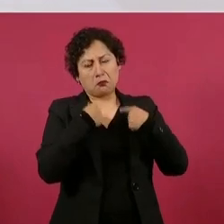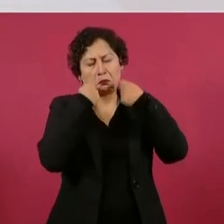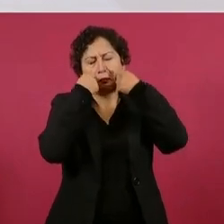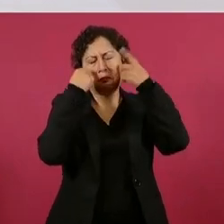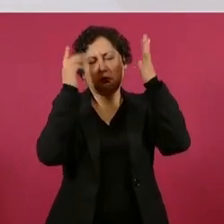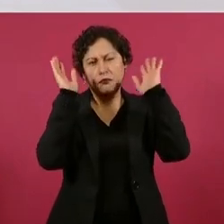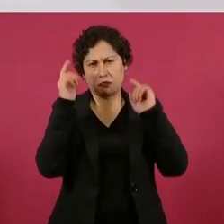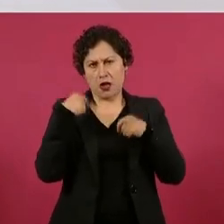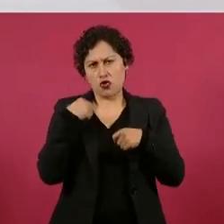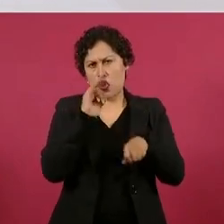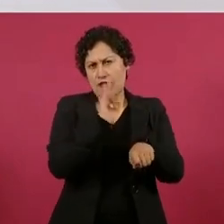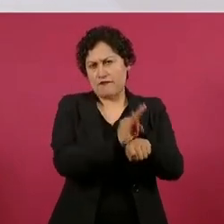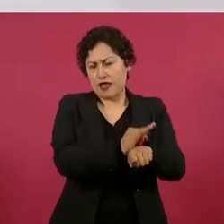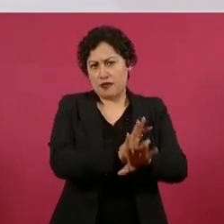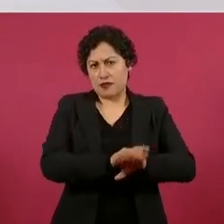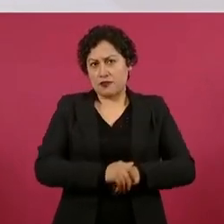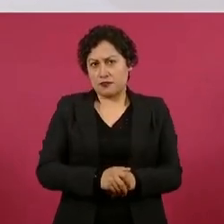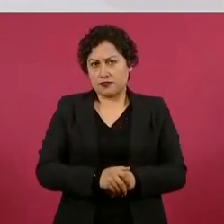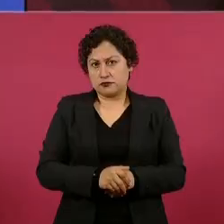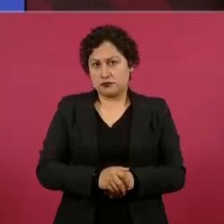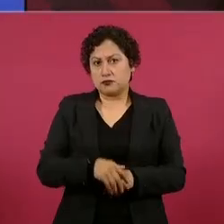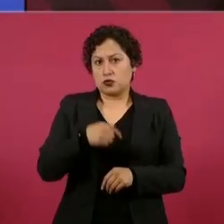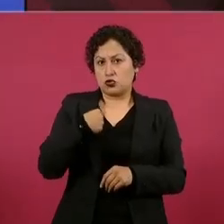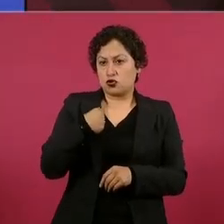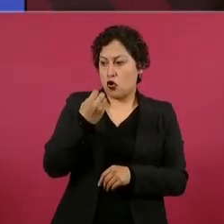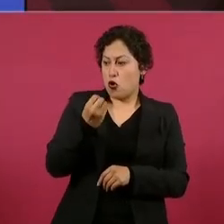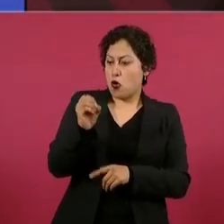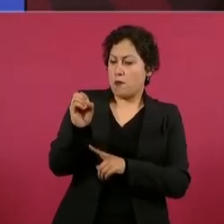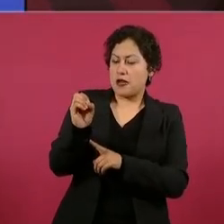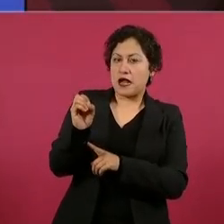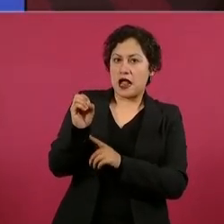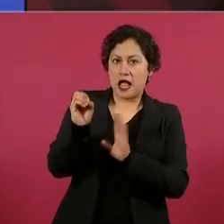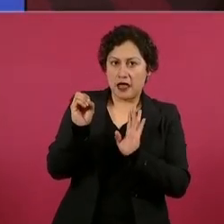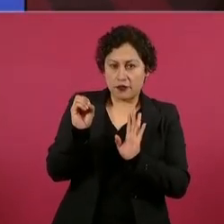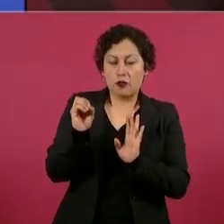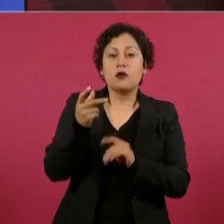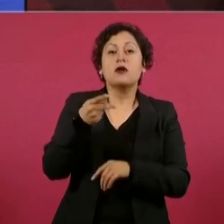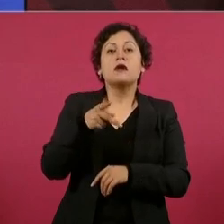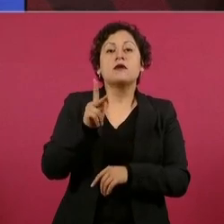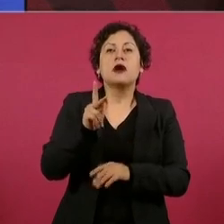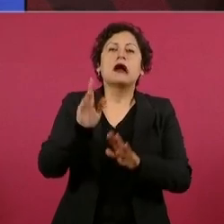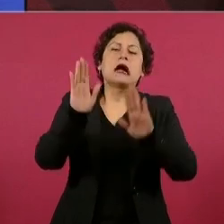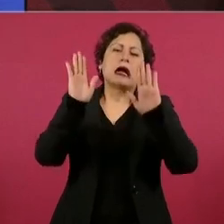Estoy obligado a defender. Bueno, ya no tanto, porque ya no los voy a poder defender, porque yo ya termino